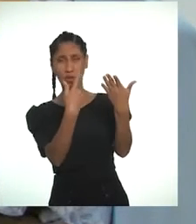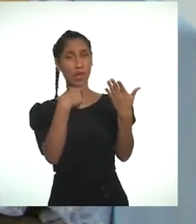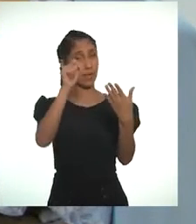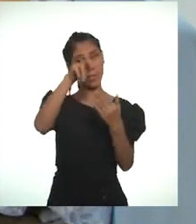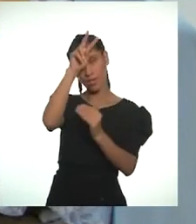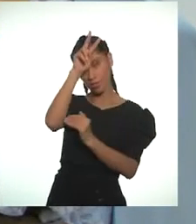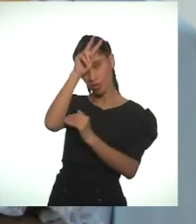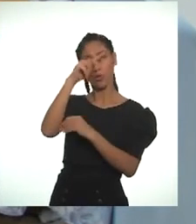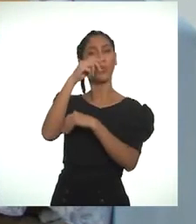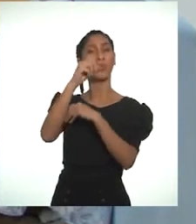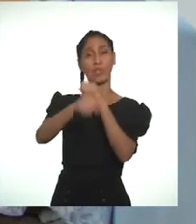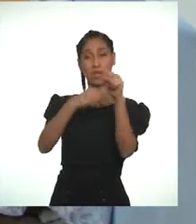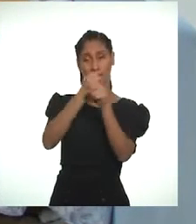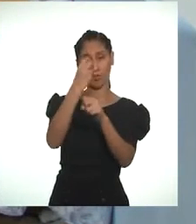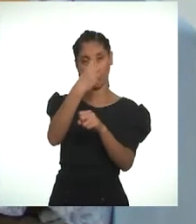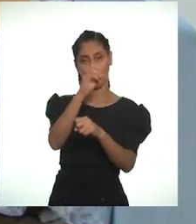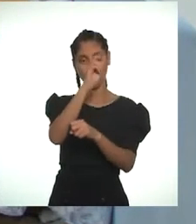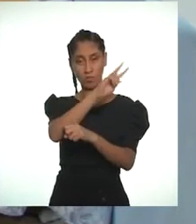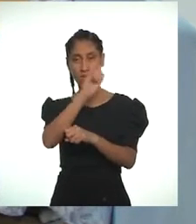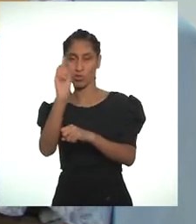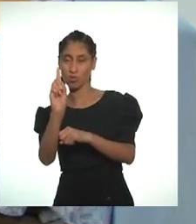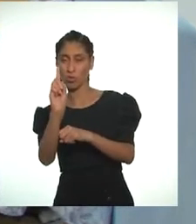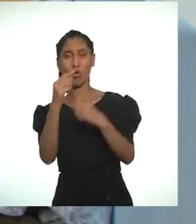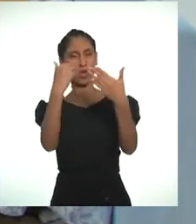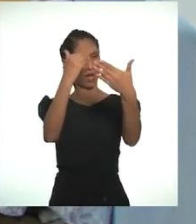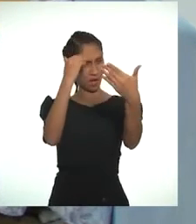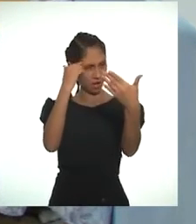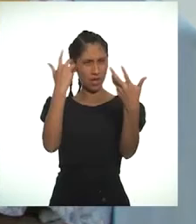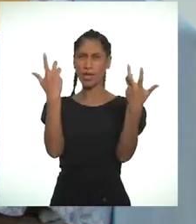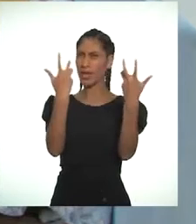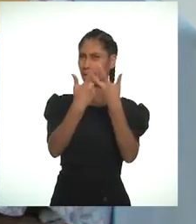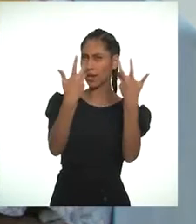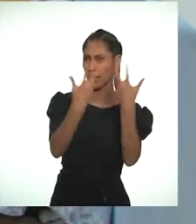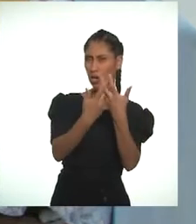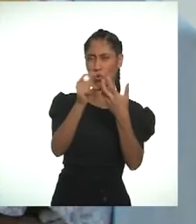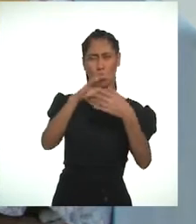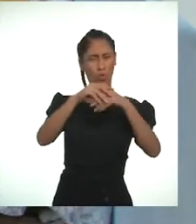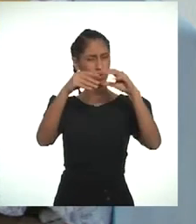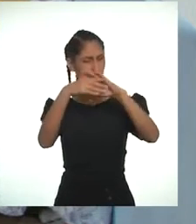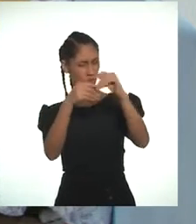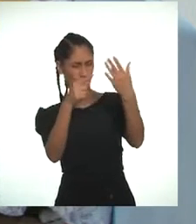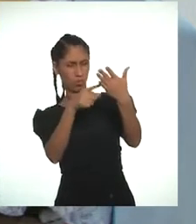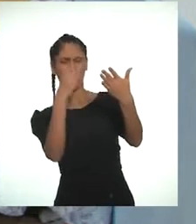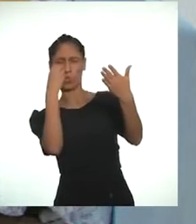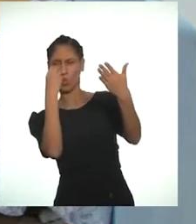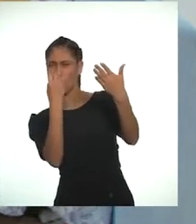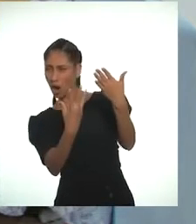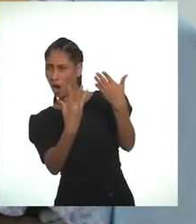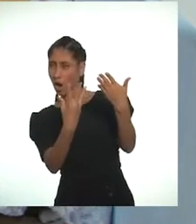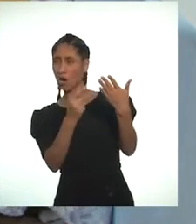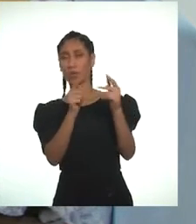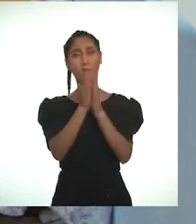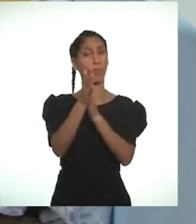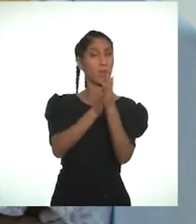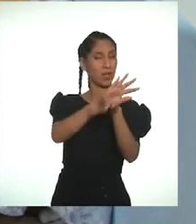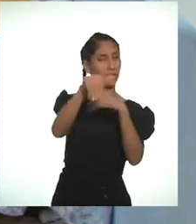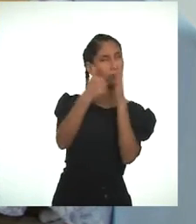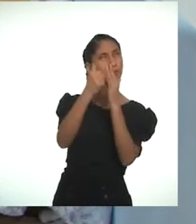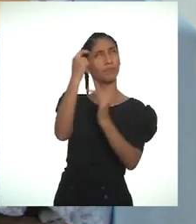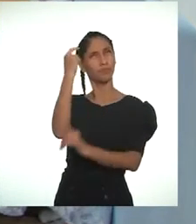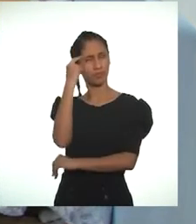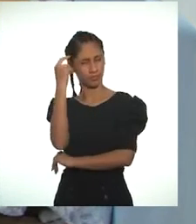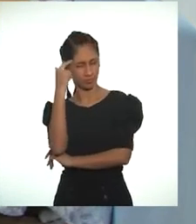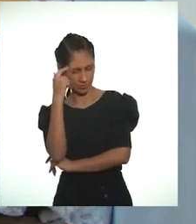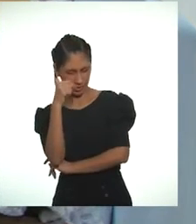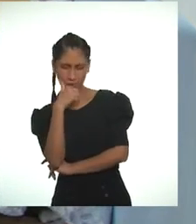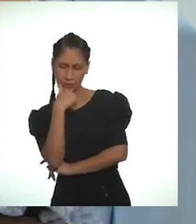El Perú del 2021 hace de un acontecimiento histórico ejemplar un motivo para pensar